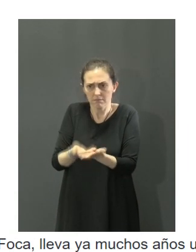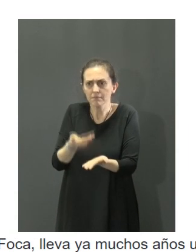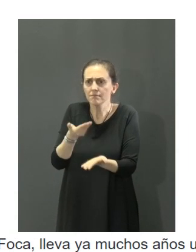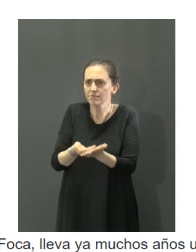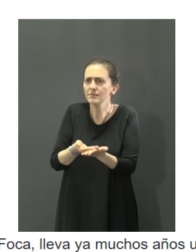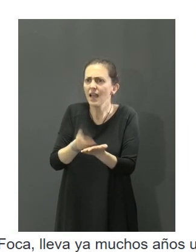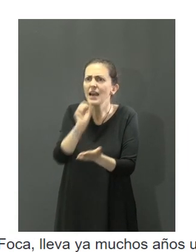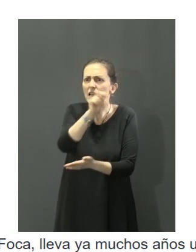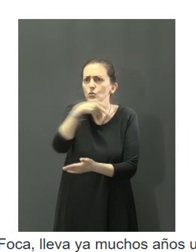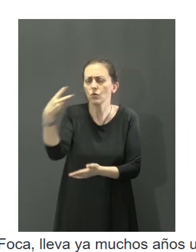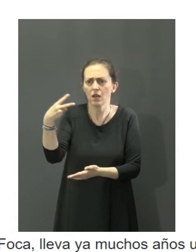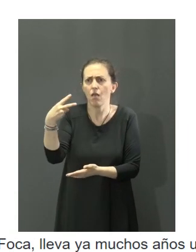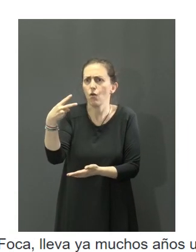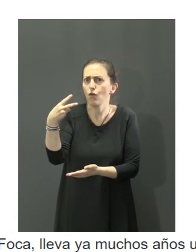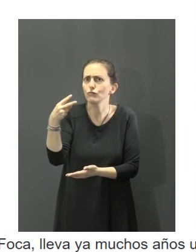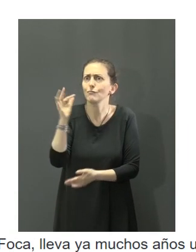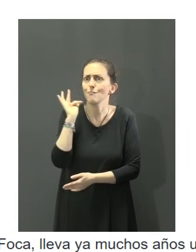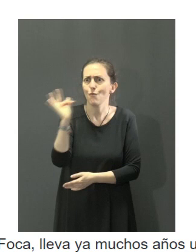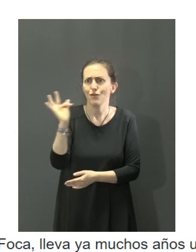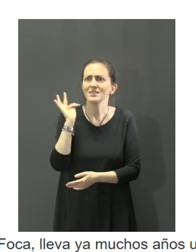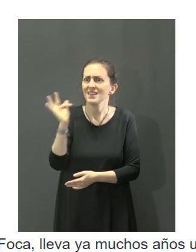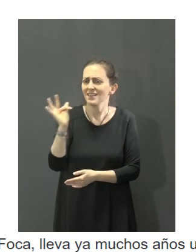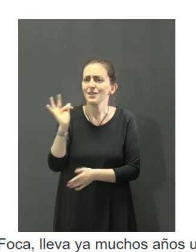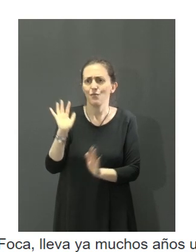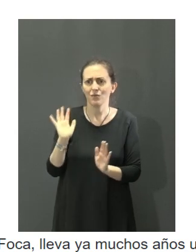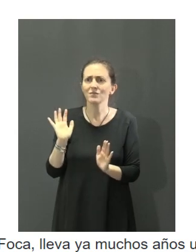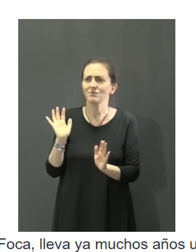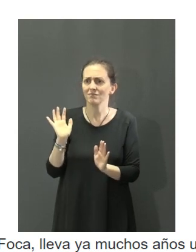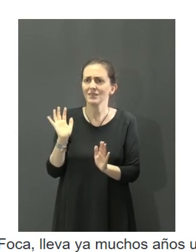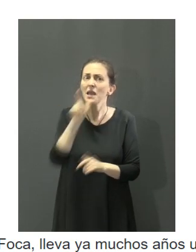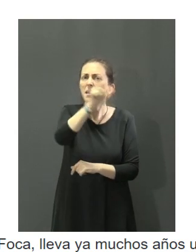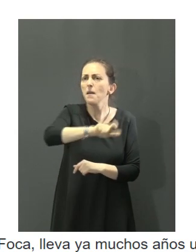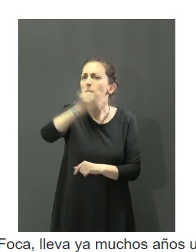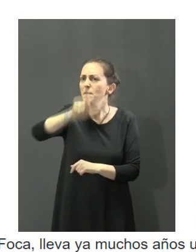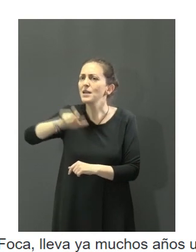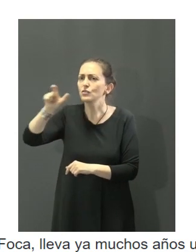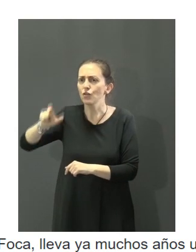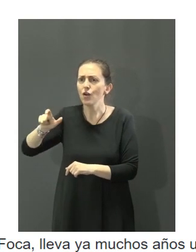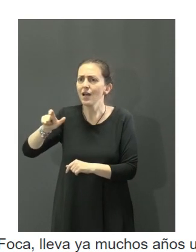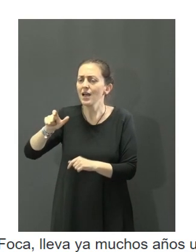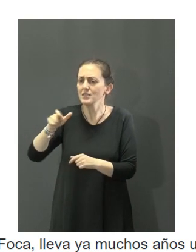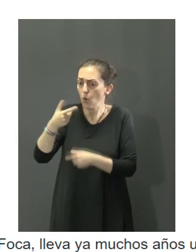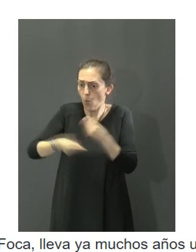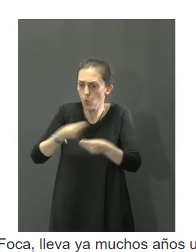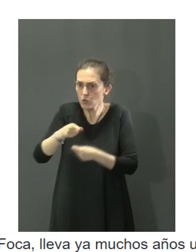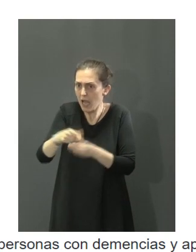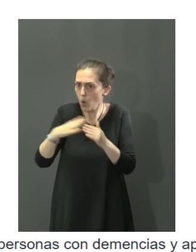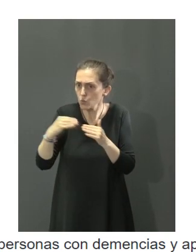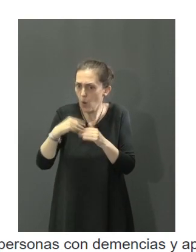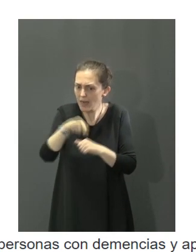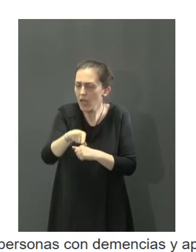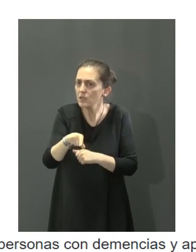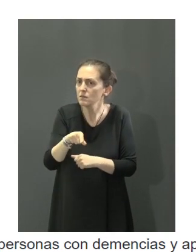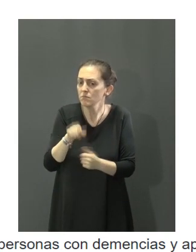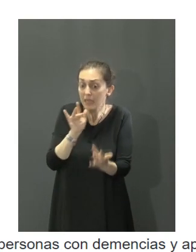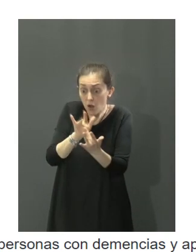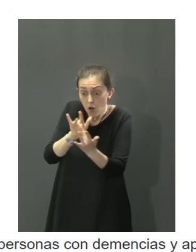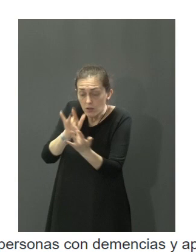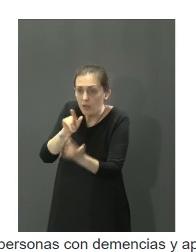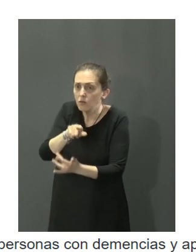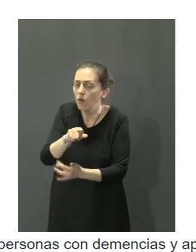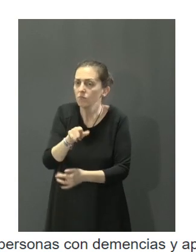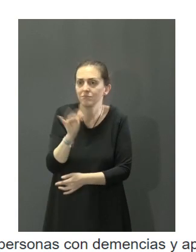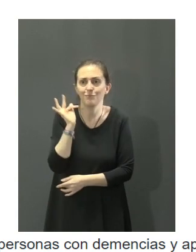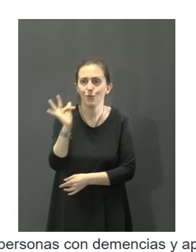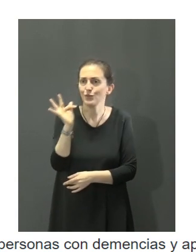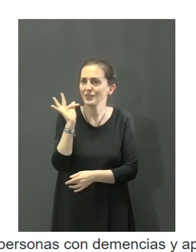los resultados y de los beneficios que tiene en las personas usuarias, en las personas que interactúan con este